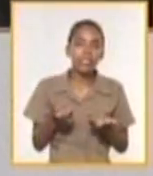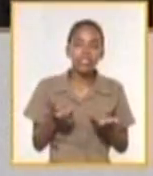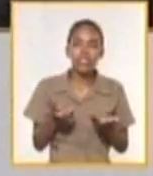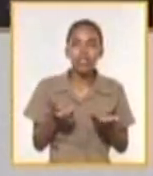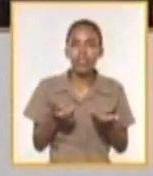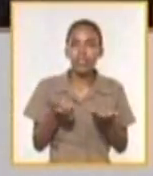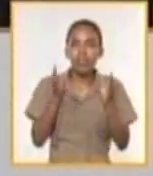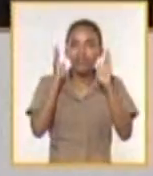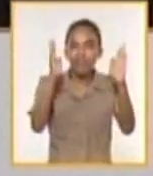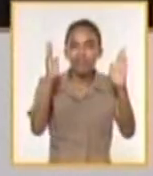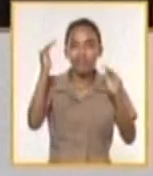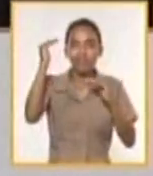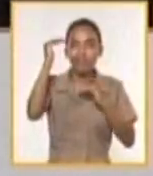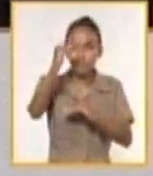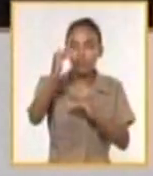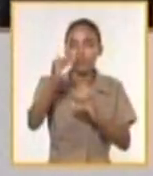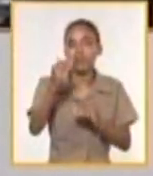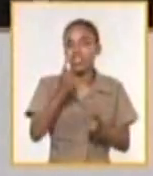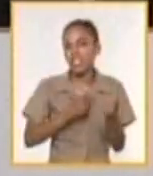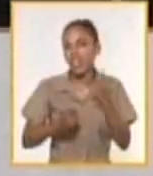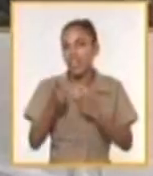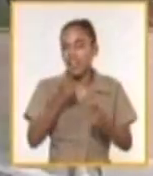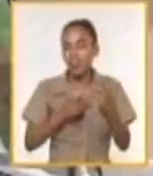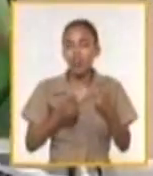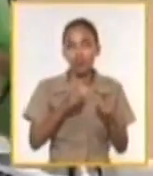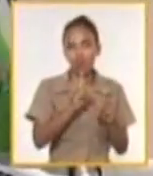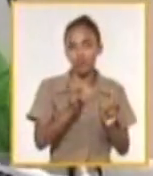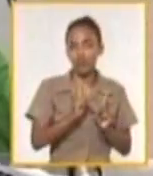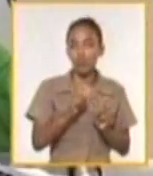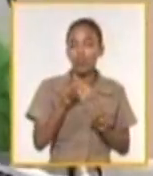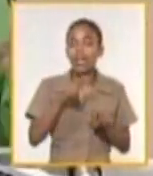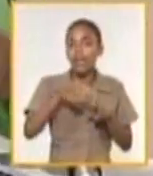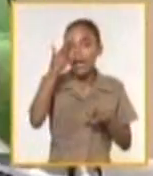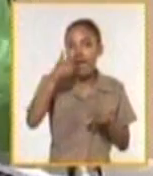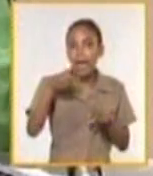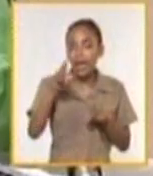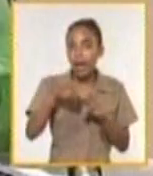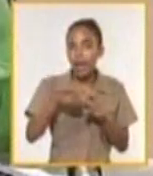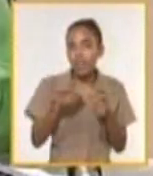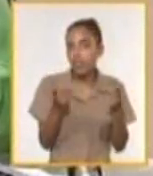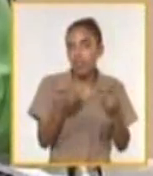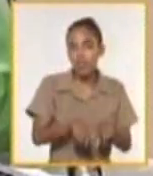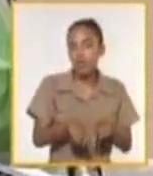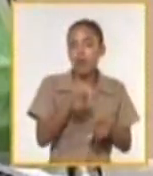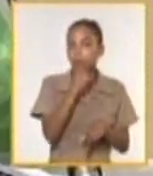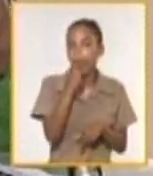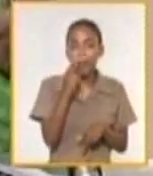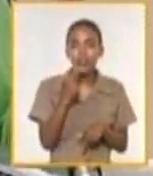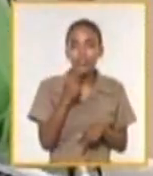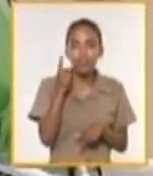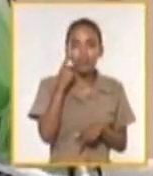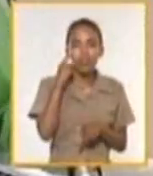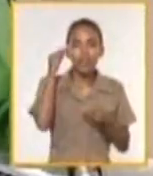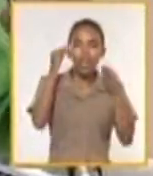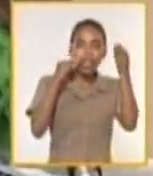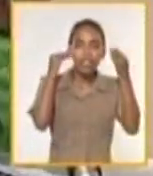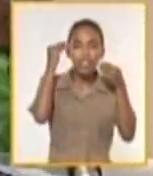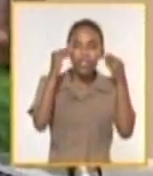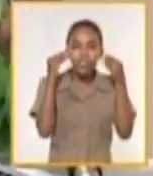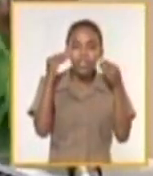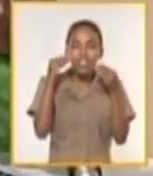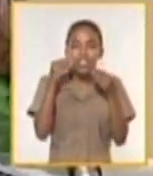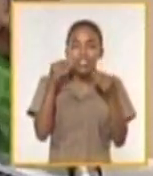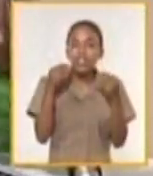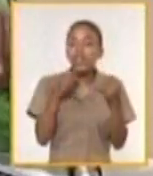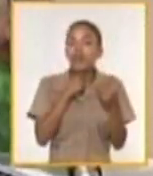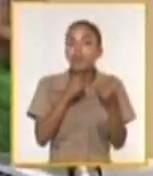esquemático, no tiene códigos preestablecidos. Hart es como Martí, que va a las raíces, no va a los extremos. A la